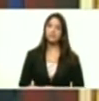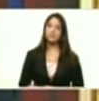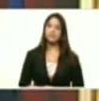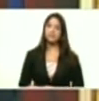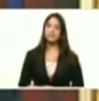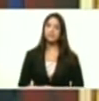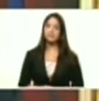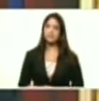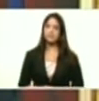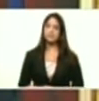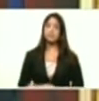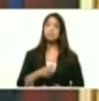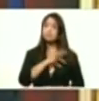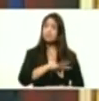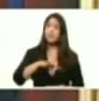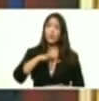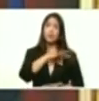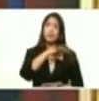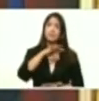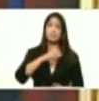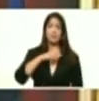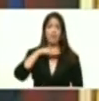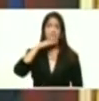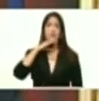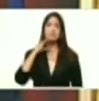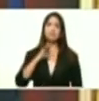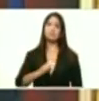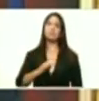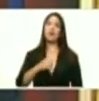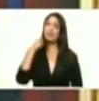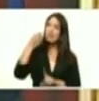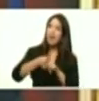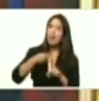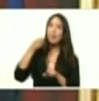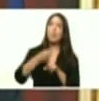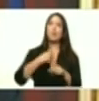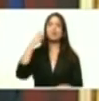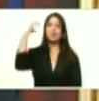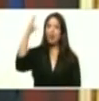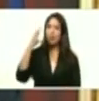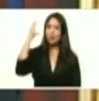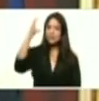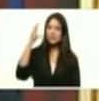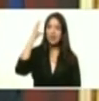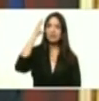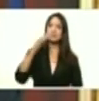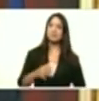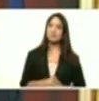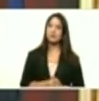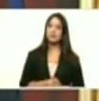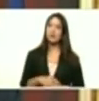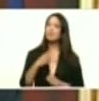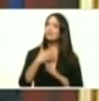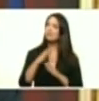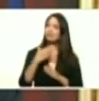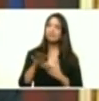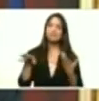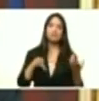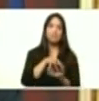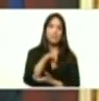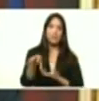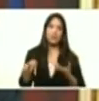con un espíritu tremendo de lucha, de conciencia, a pesar de los pesares.